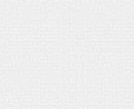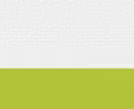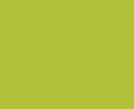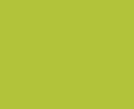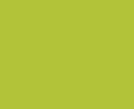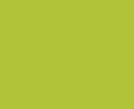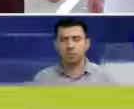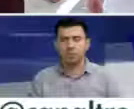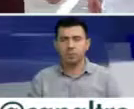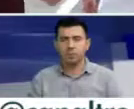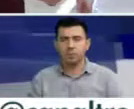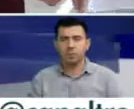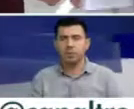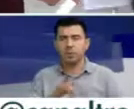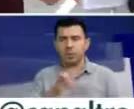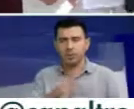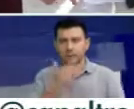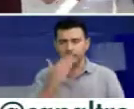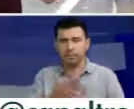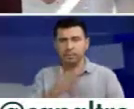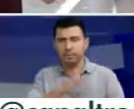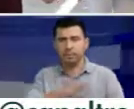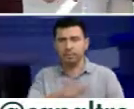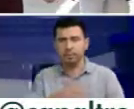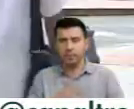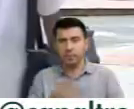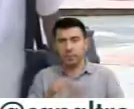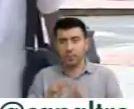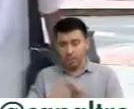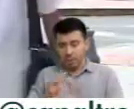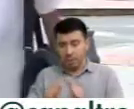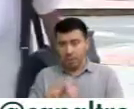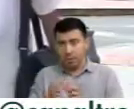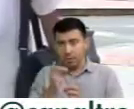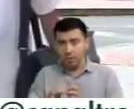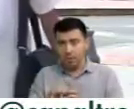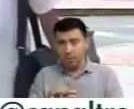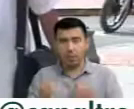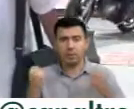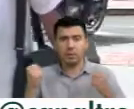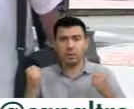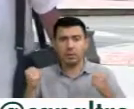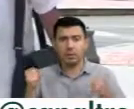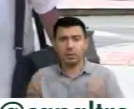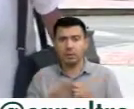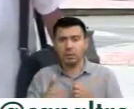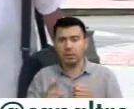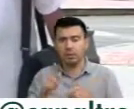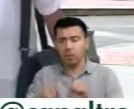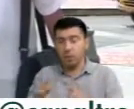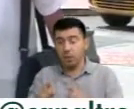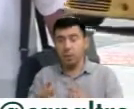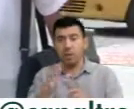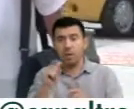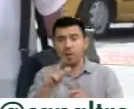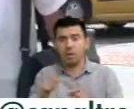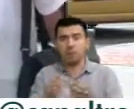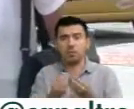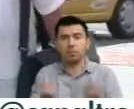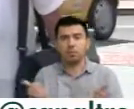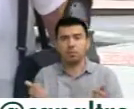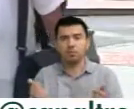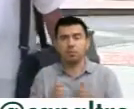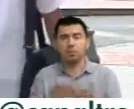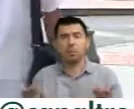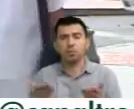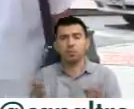canaltro.com. Así es, muy buenas tardes. Pues la Defensoría del Pueblo ha manifestado preocupación por unos casos de desaparición que se han venido registrando en la